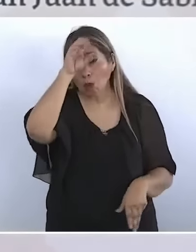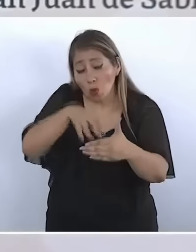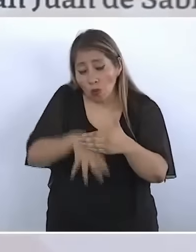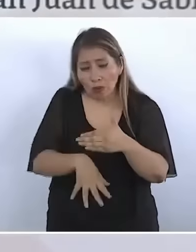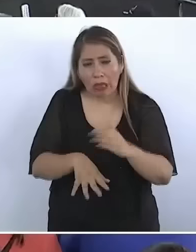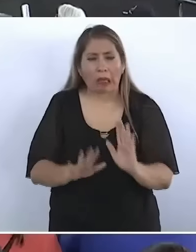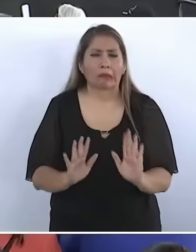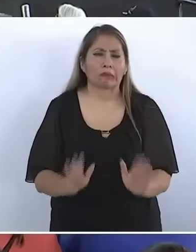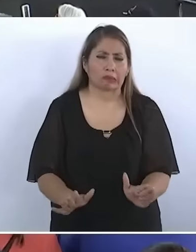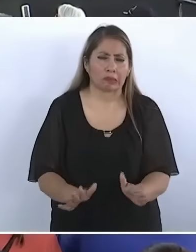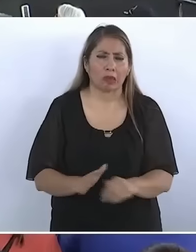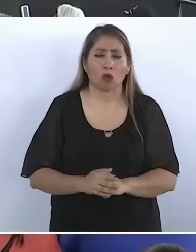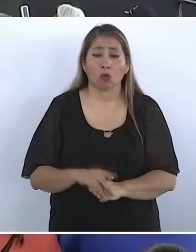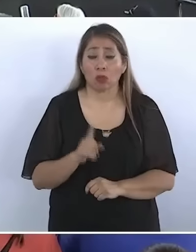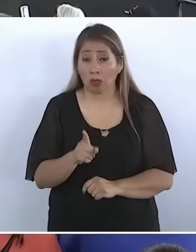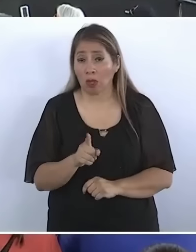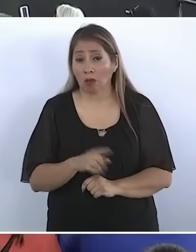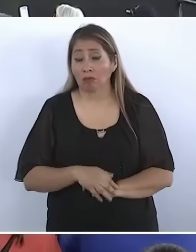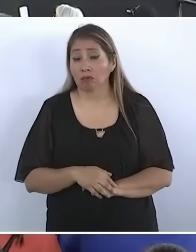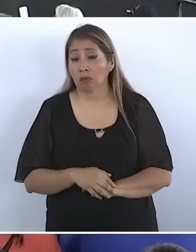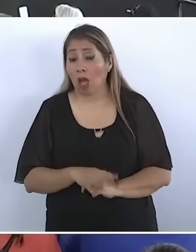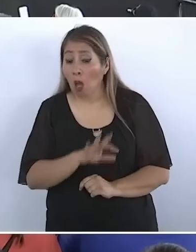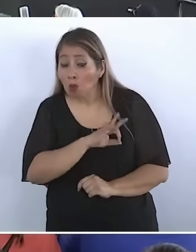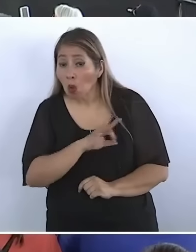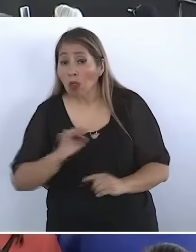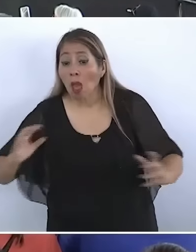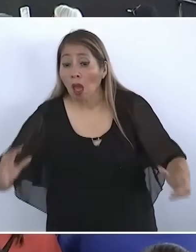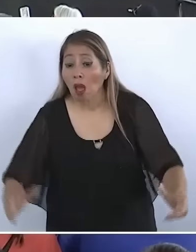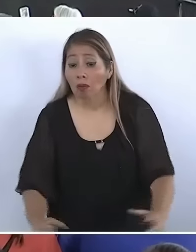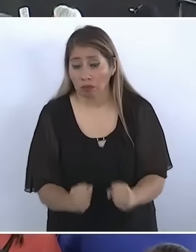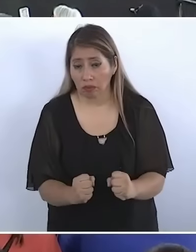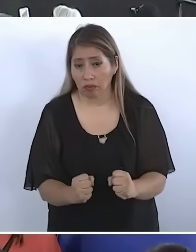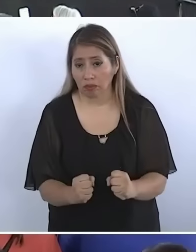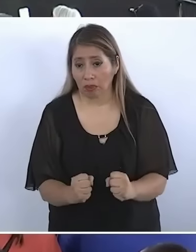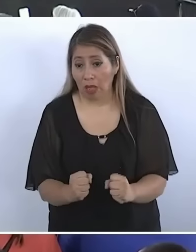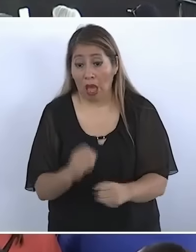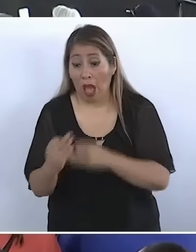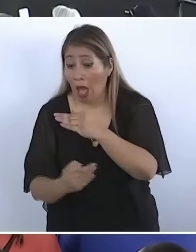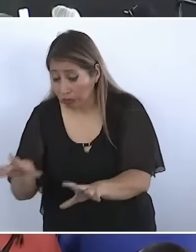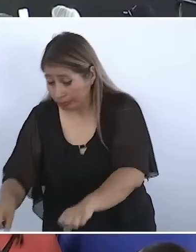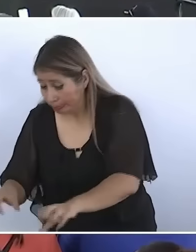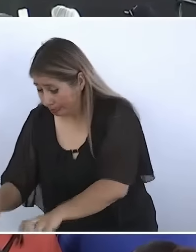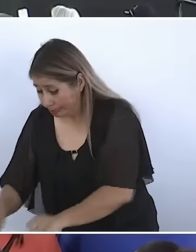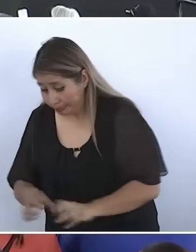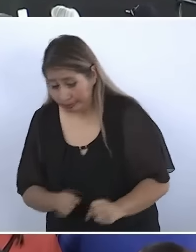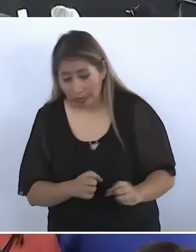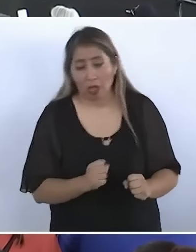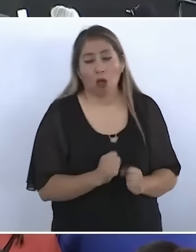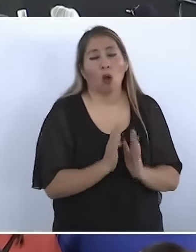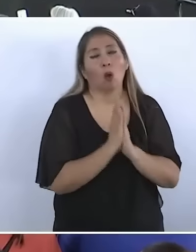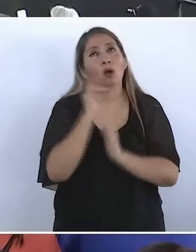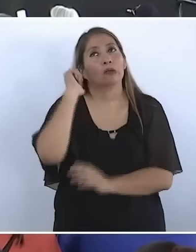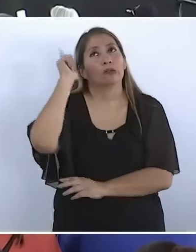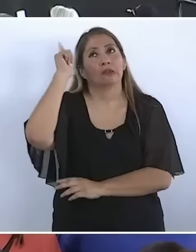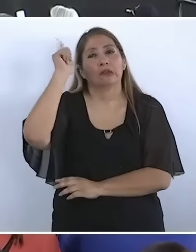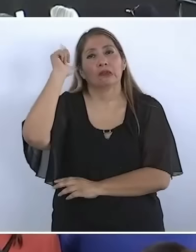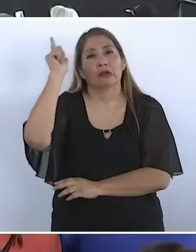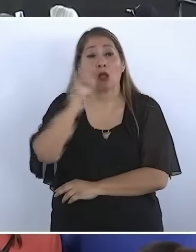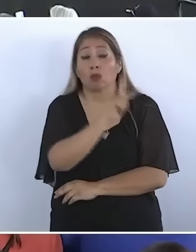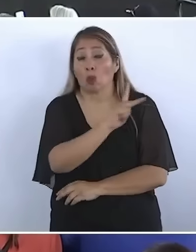indican de que podemos rescatarlos a todos, como es el deseo de todos